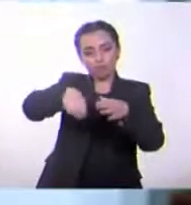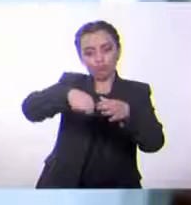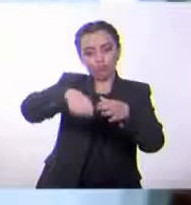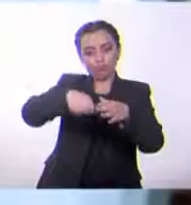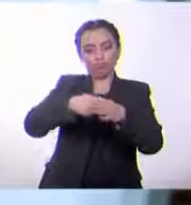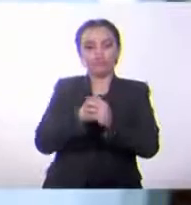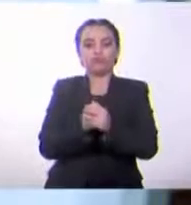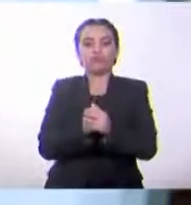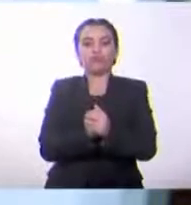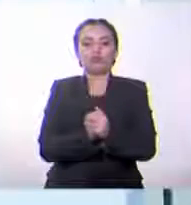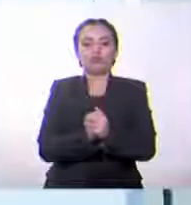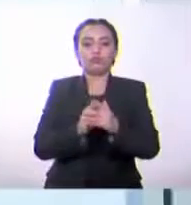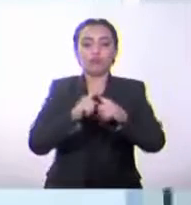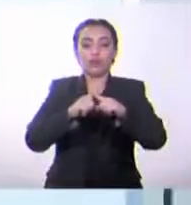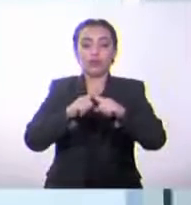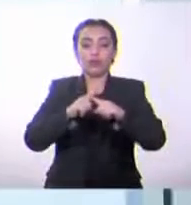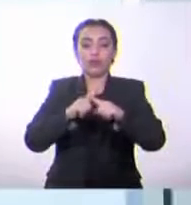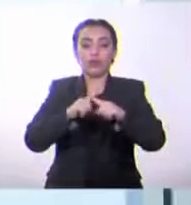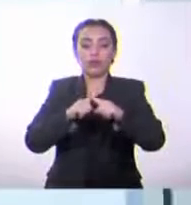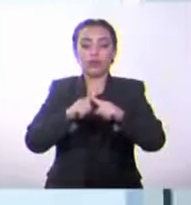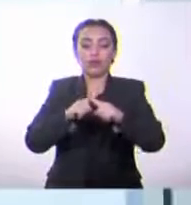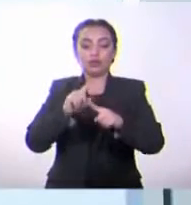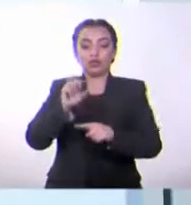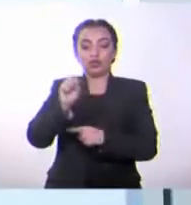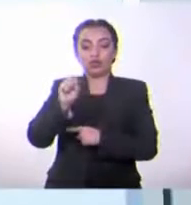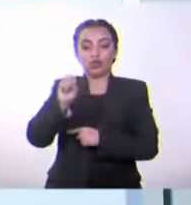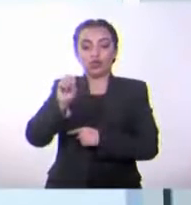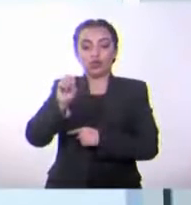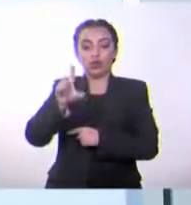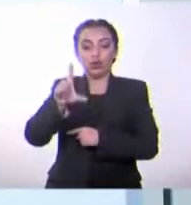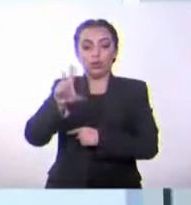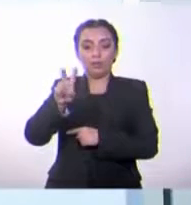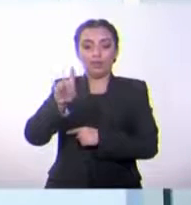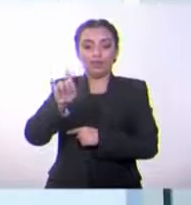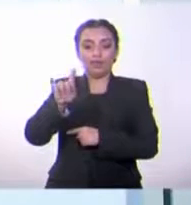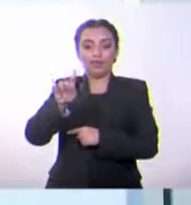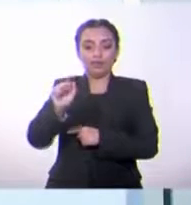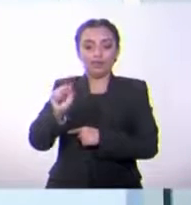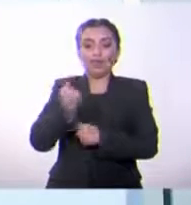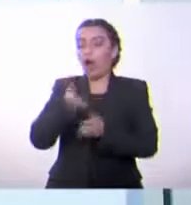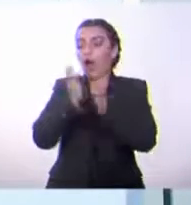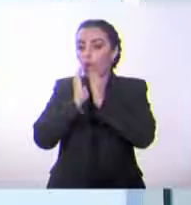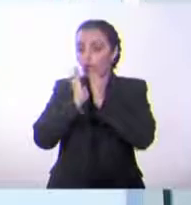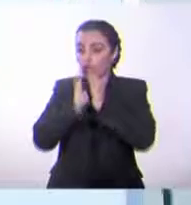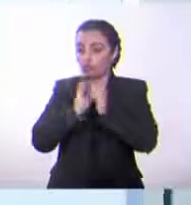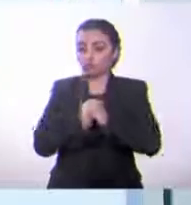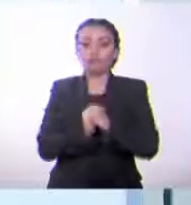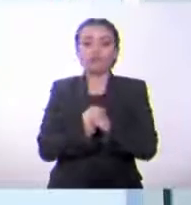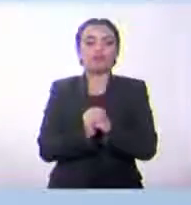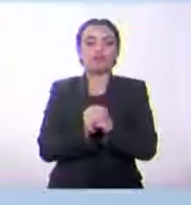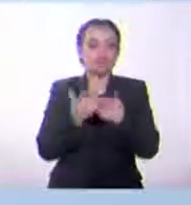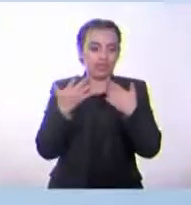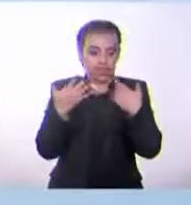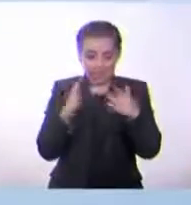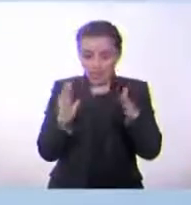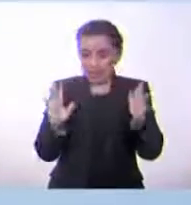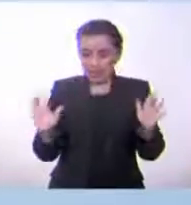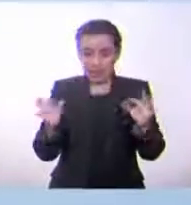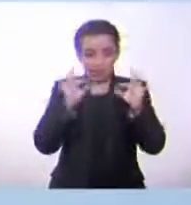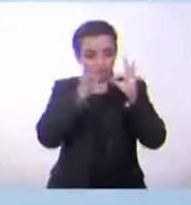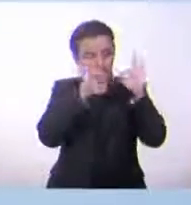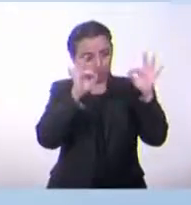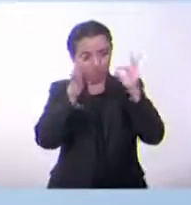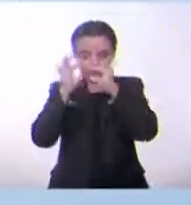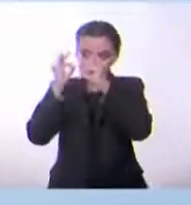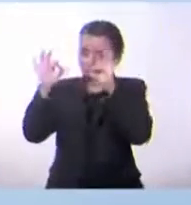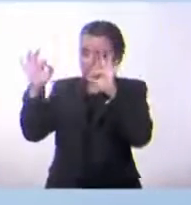Y la fracción molar de solvente es para agua. Ya he escrito las fórmulas